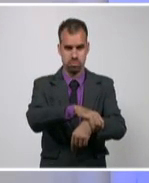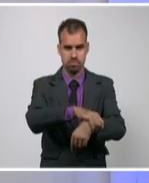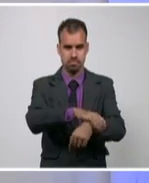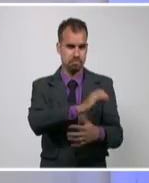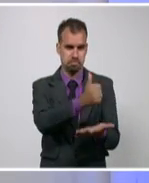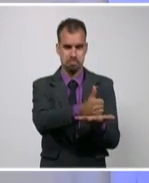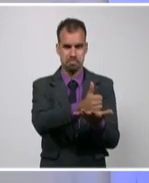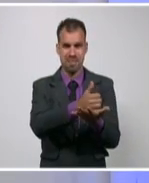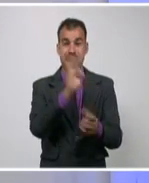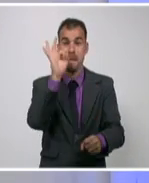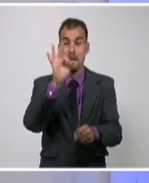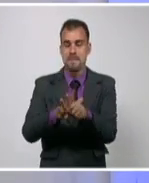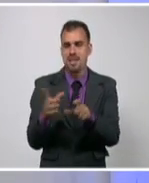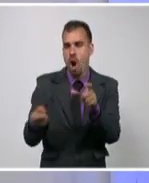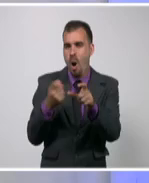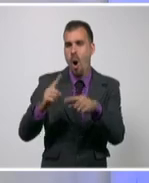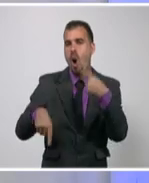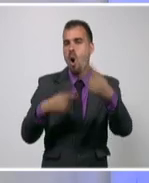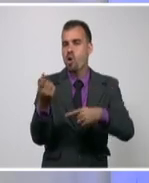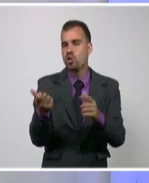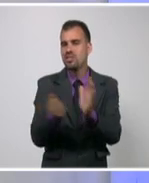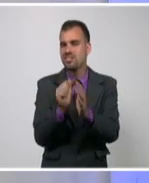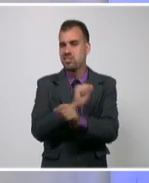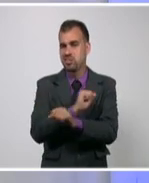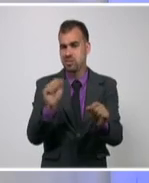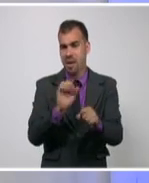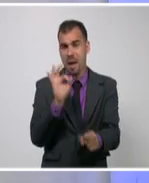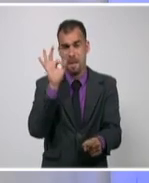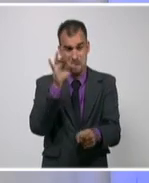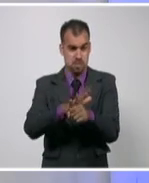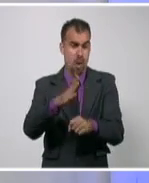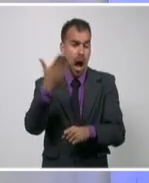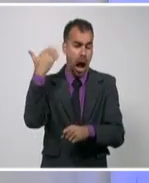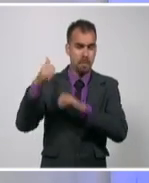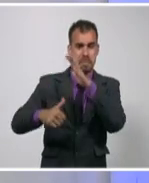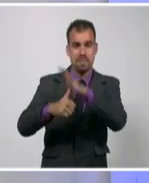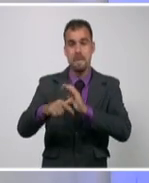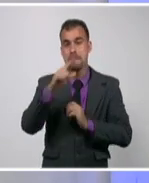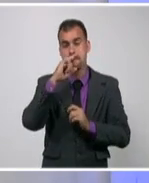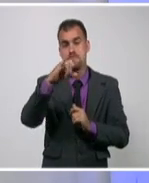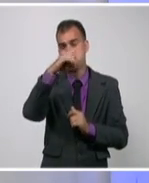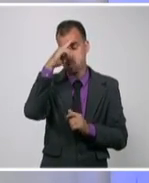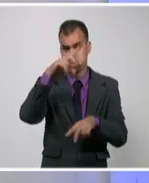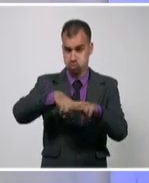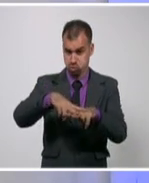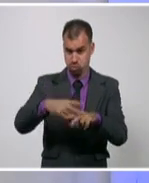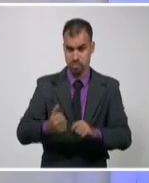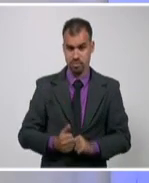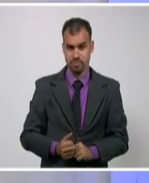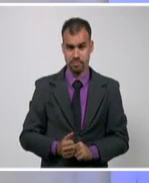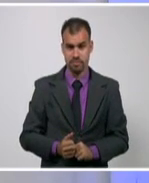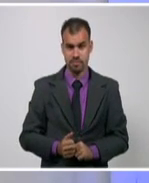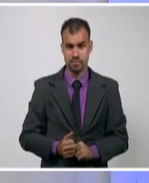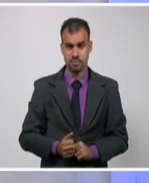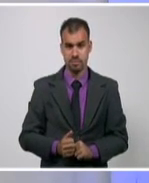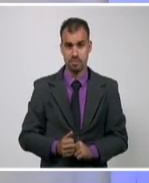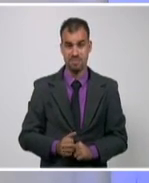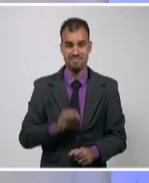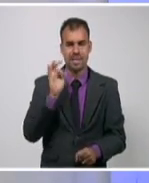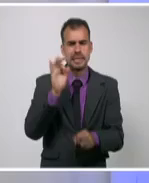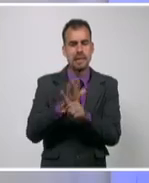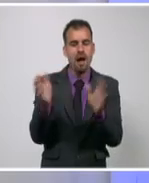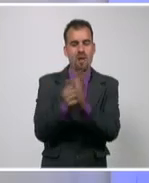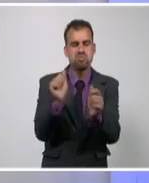guerra contra el terrorismo desatada por la administración de George Bush, el hijo, tras los atentados del 11 de septiembre.